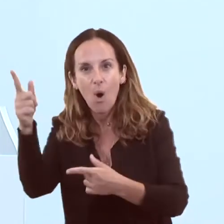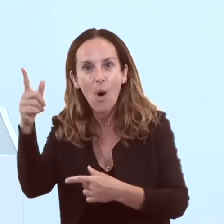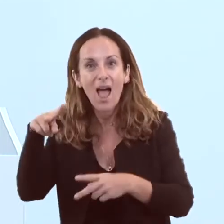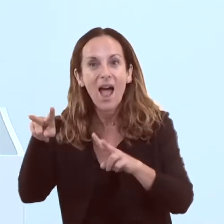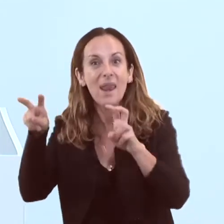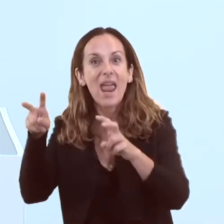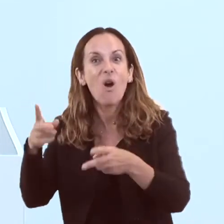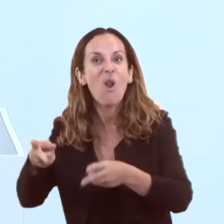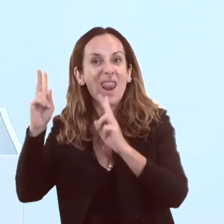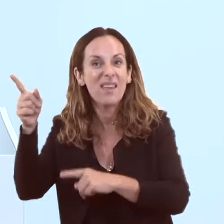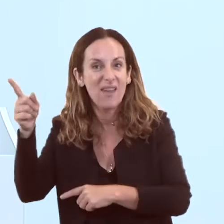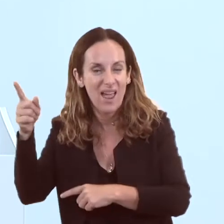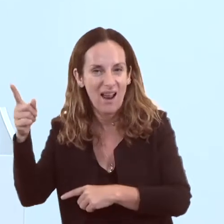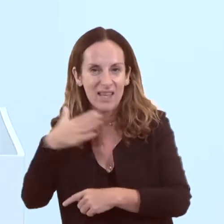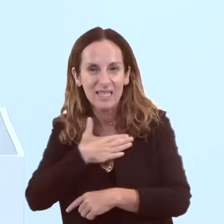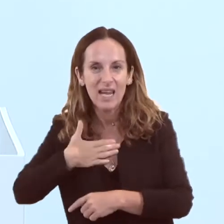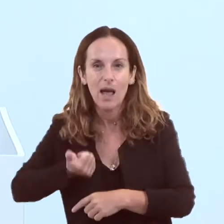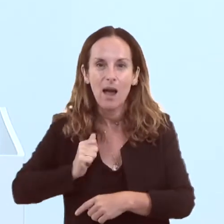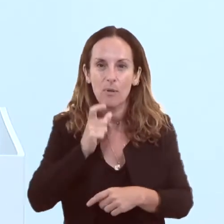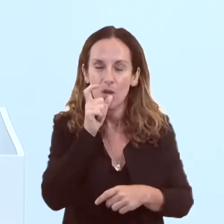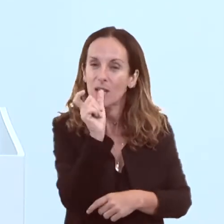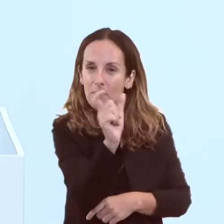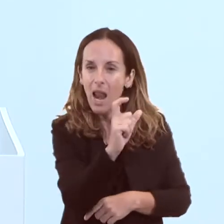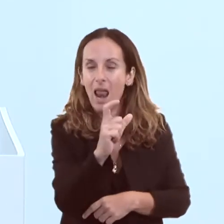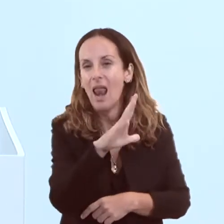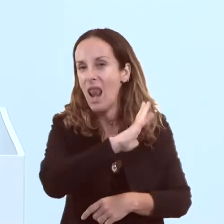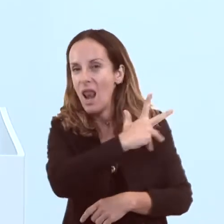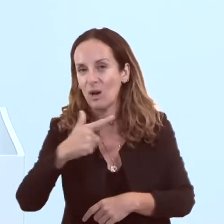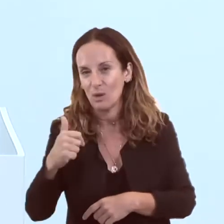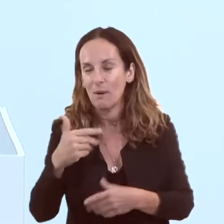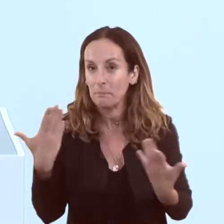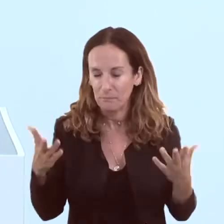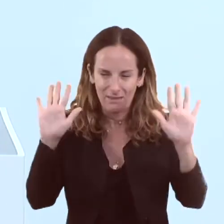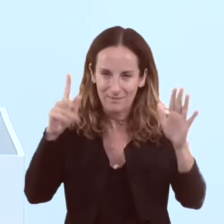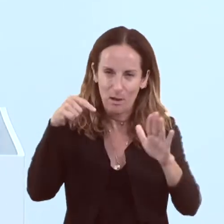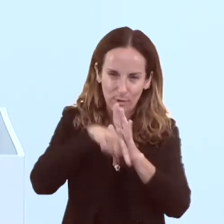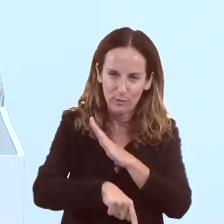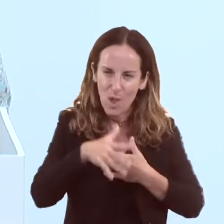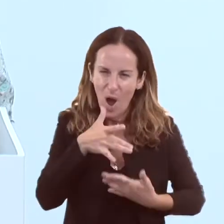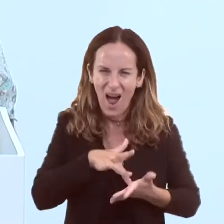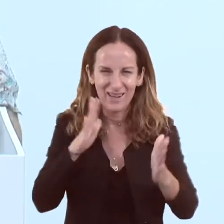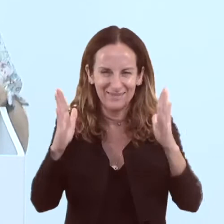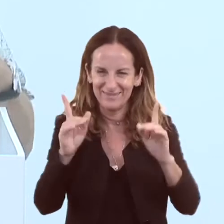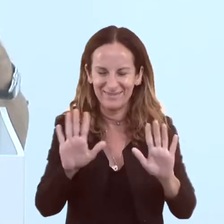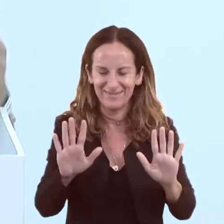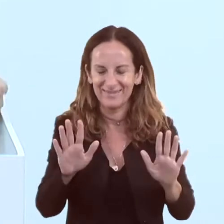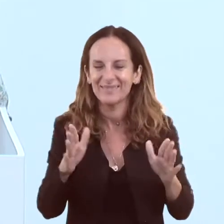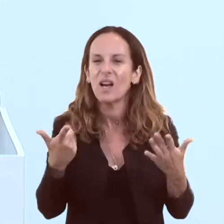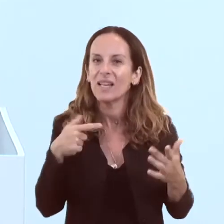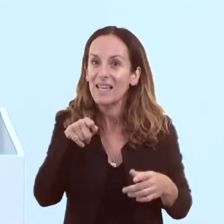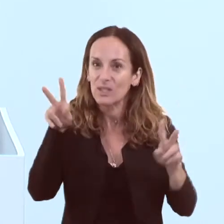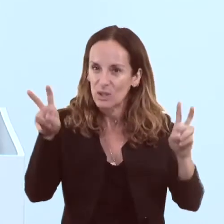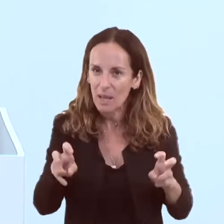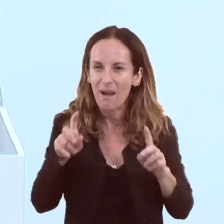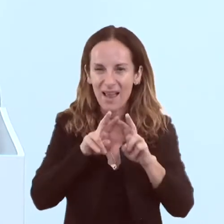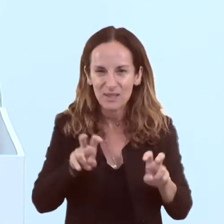estos temas Aquí estos temas requieren el estudio requieren reflexión requieren muchas serenidad y quiero un debate pausado